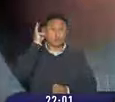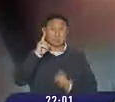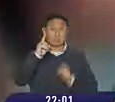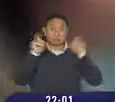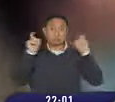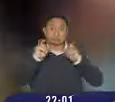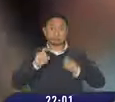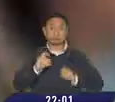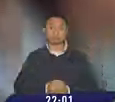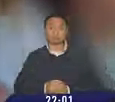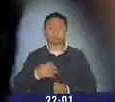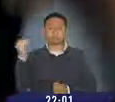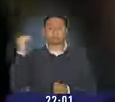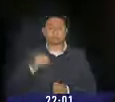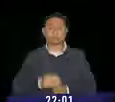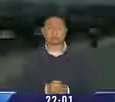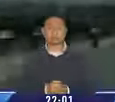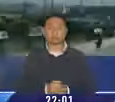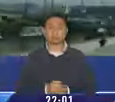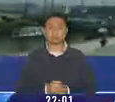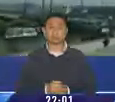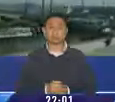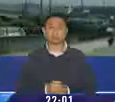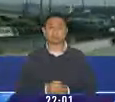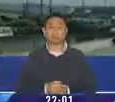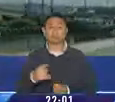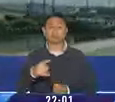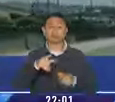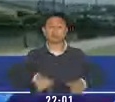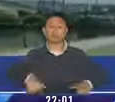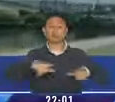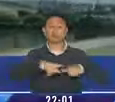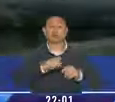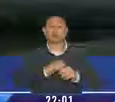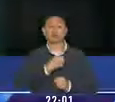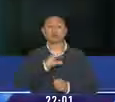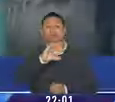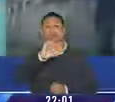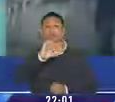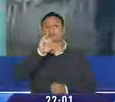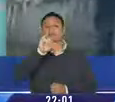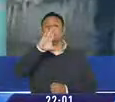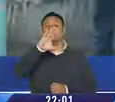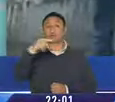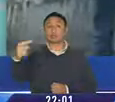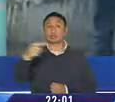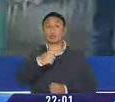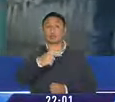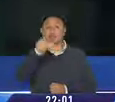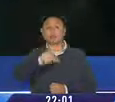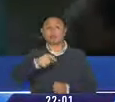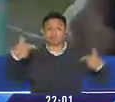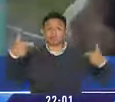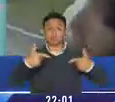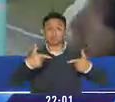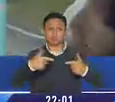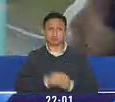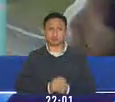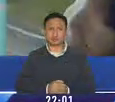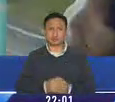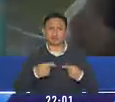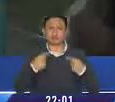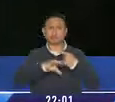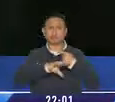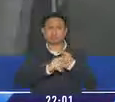el automotor. En ese sector de Los Ceibos aseguran que los ataques de la delincuencia son a